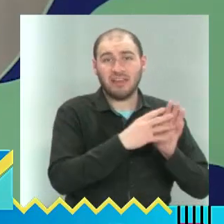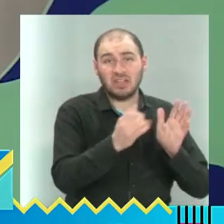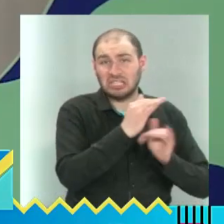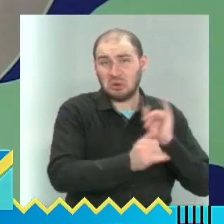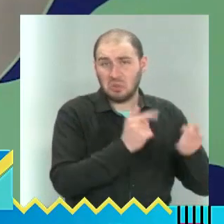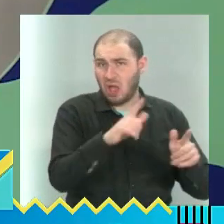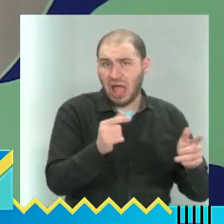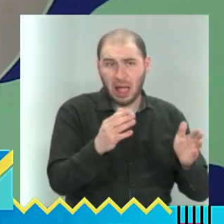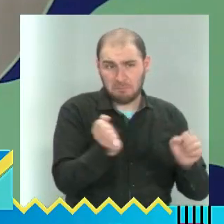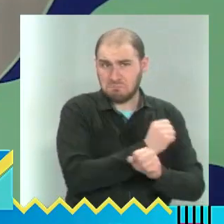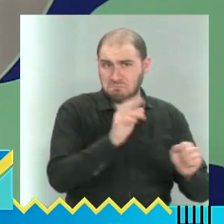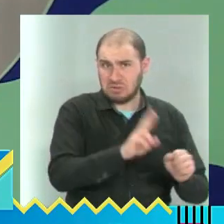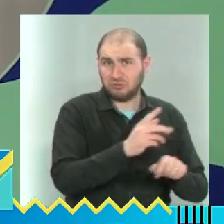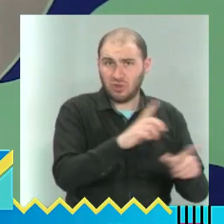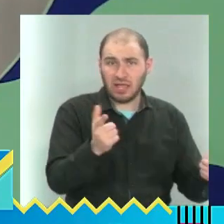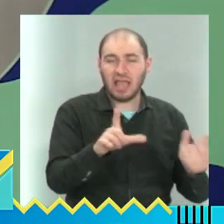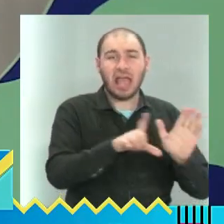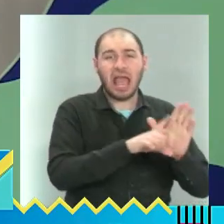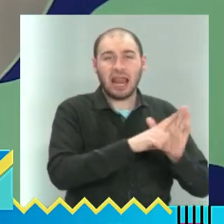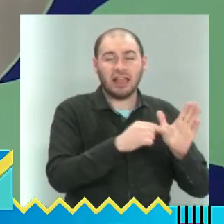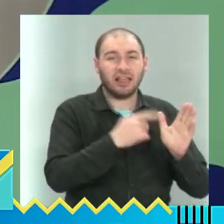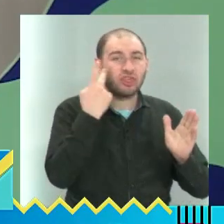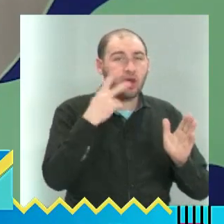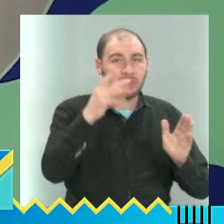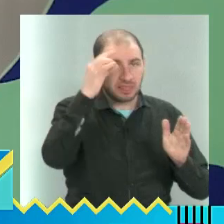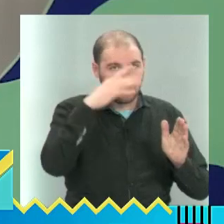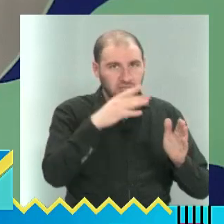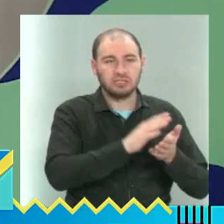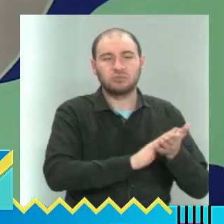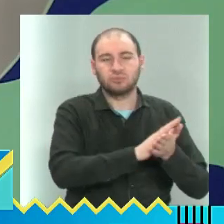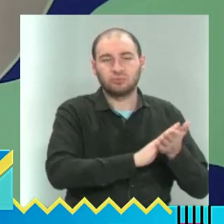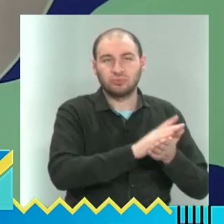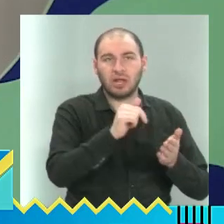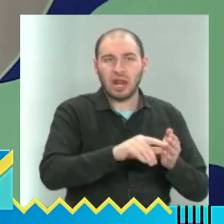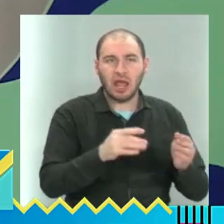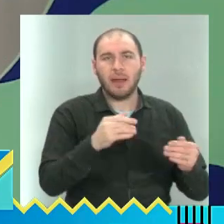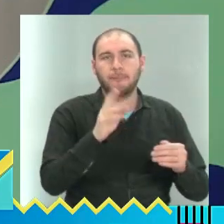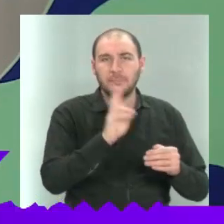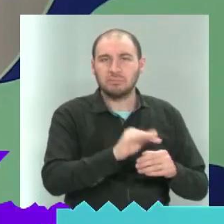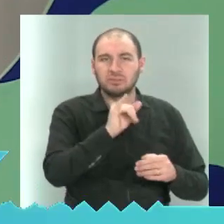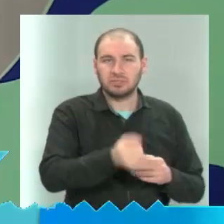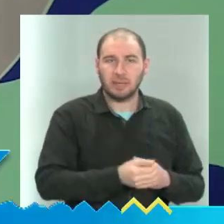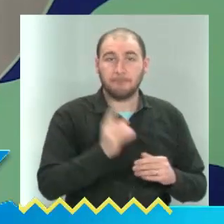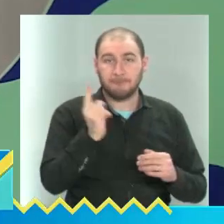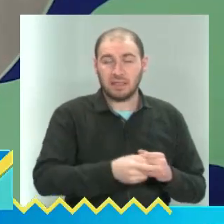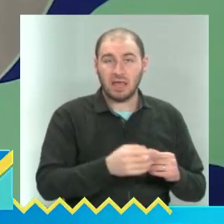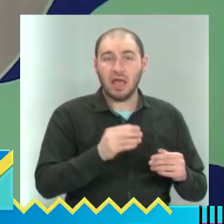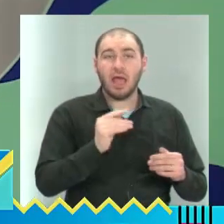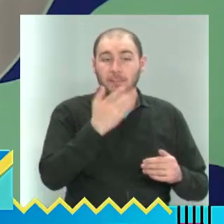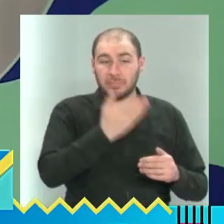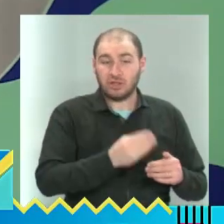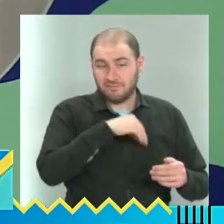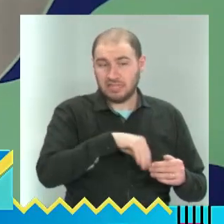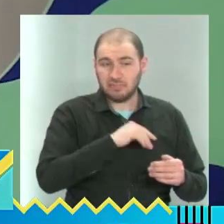al consentimiento. Entonces la ley del 2012 viene a atacar esa cuestión del consentimiento y estableció que el consentimiento de la